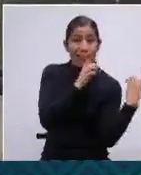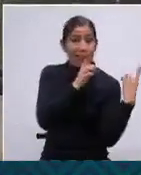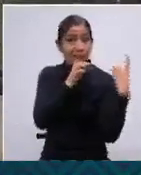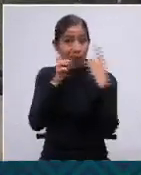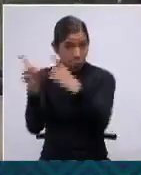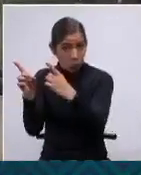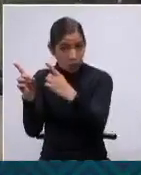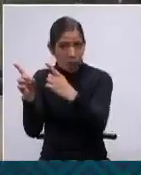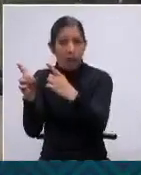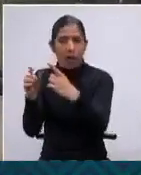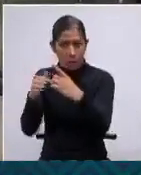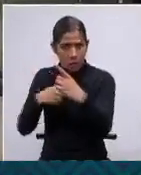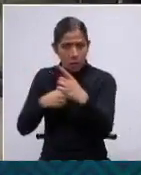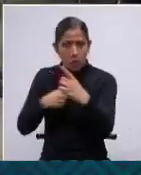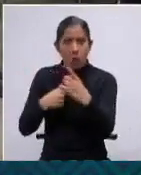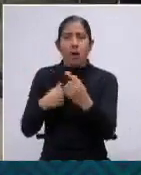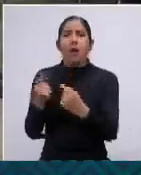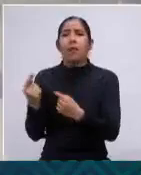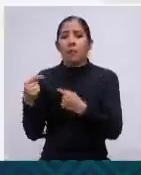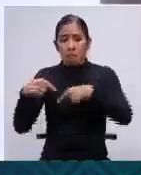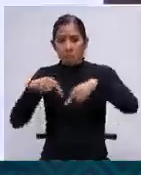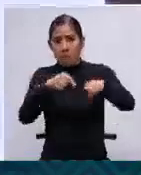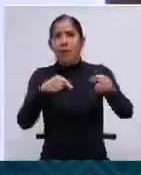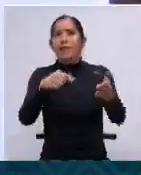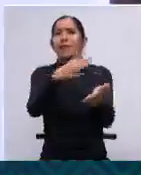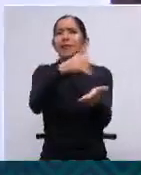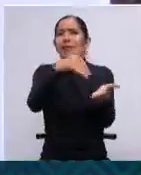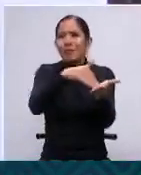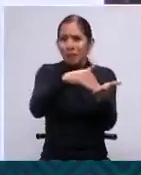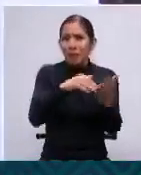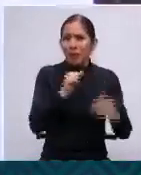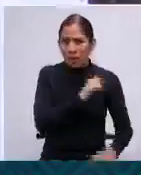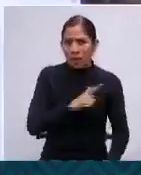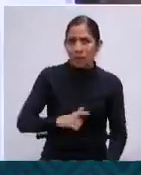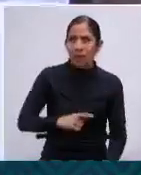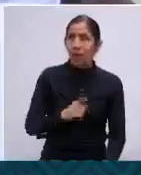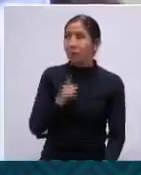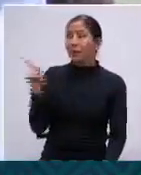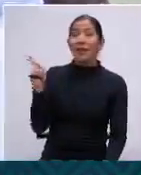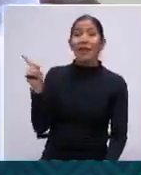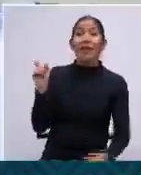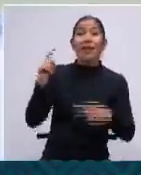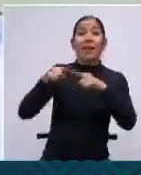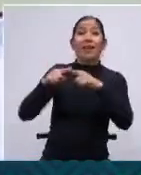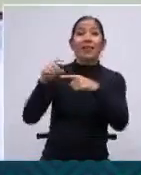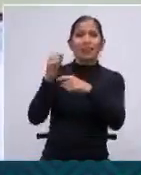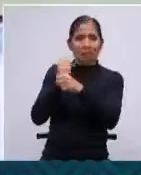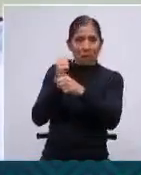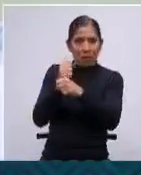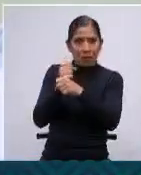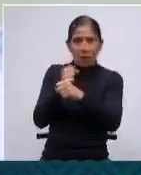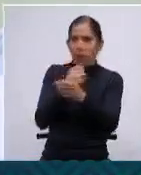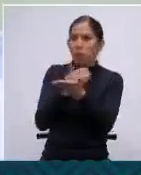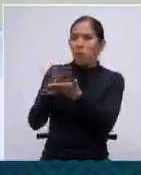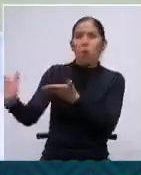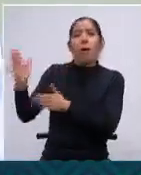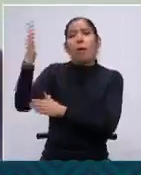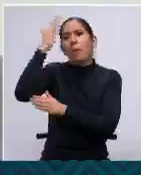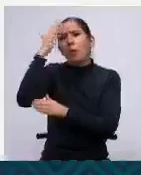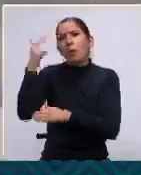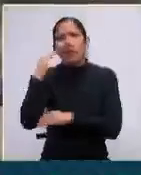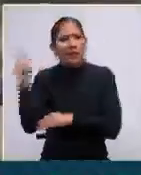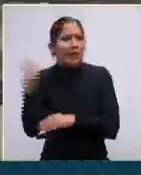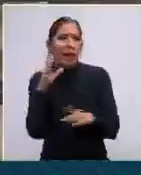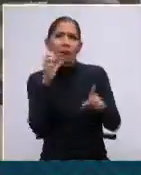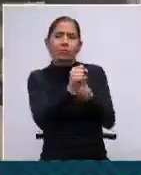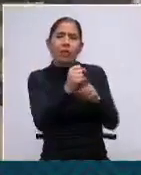la intervención a la subalcaldía Centro. Su ex funcionaria fue destituida cuando identificó hechos de corrupción al interior de la alcaldía. Y